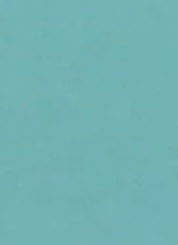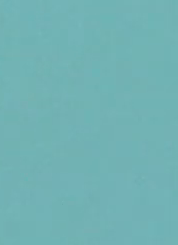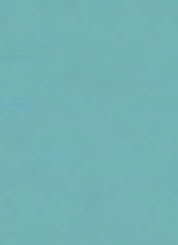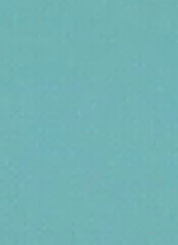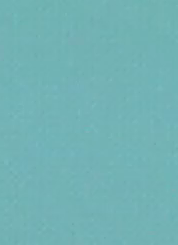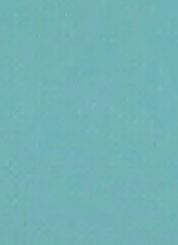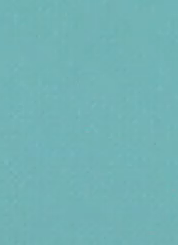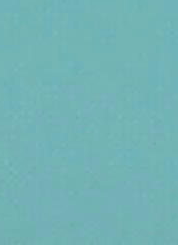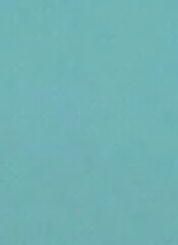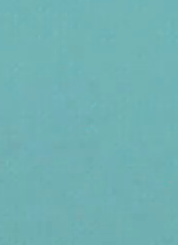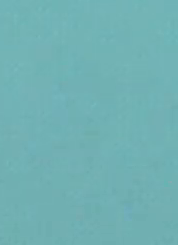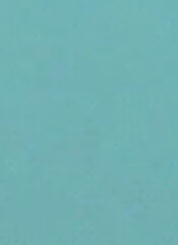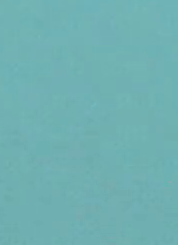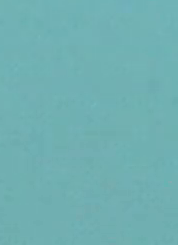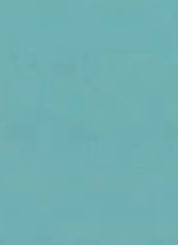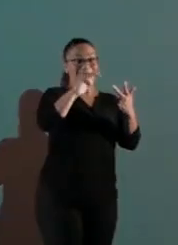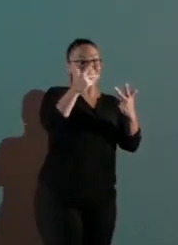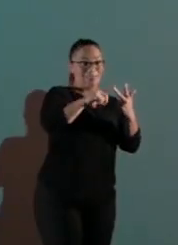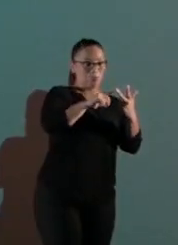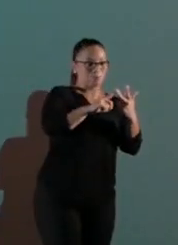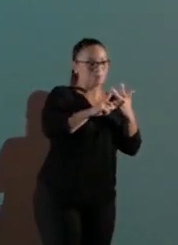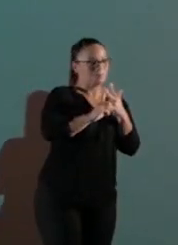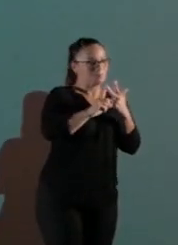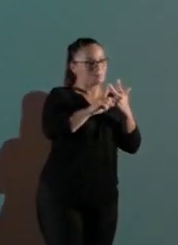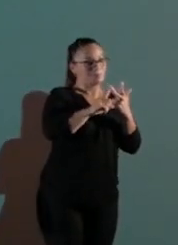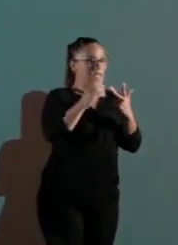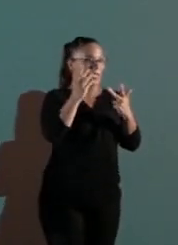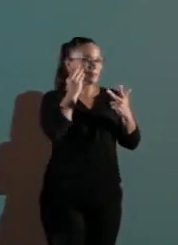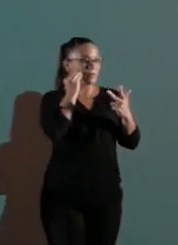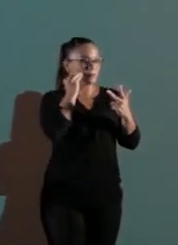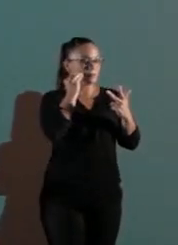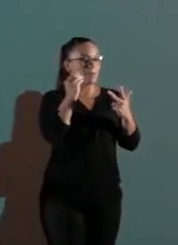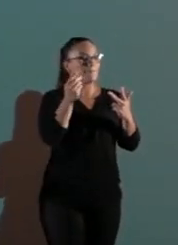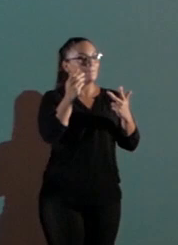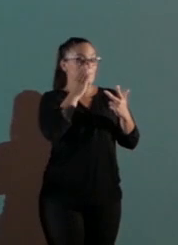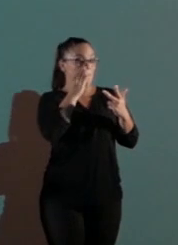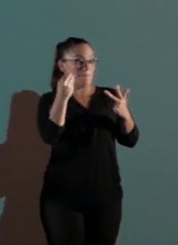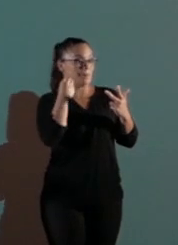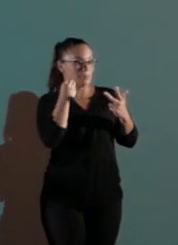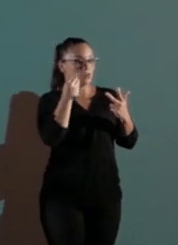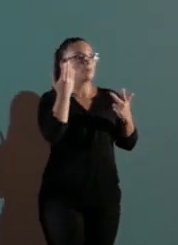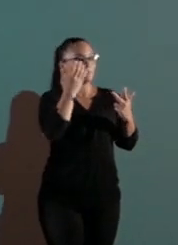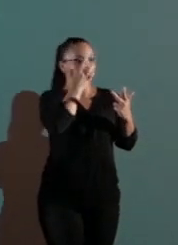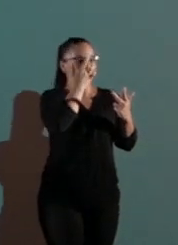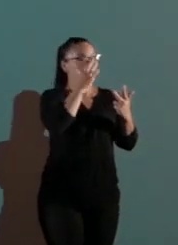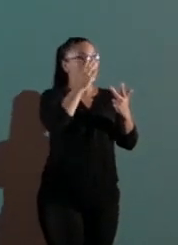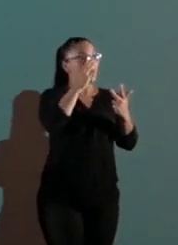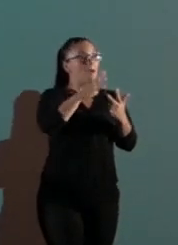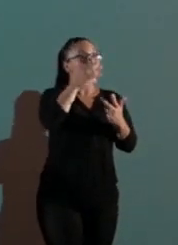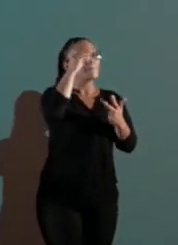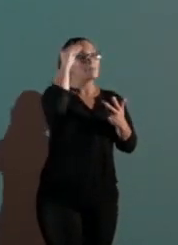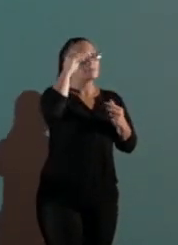trabajo todo el día la tercera cosa que me hace que saque de esa experiencia era que el aprendizaje